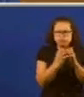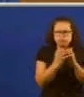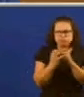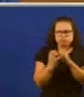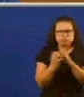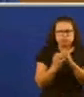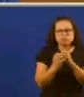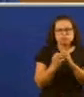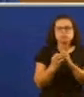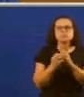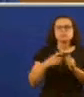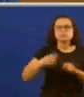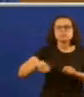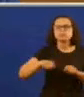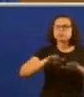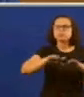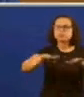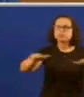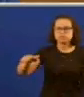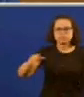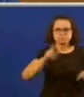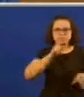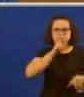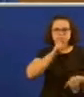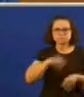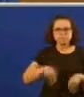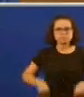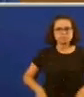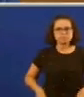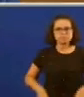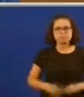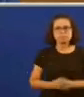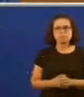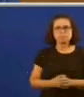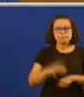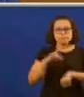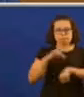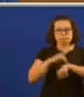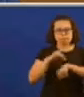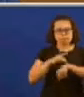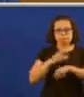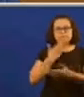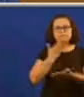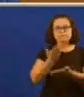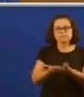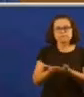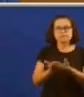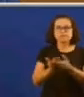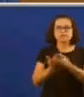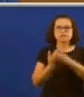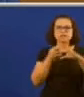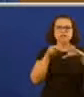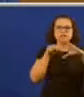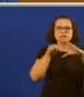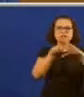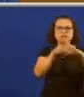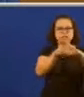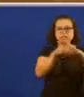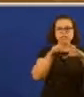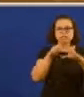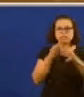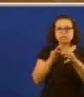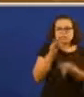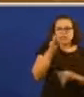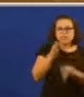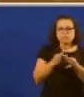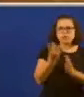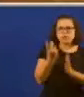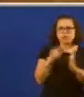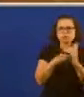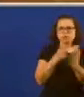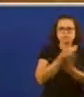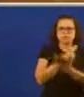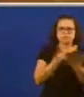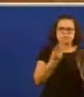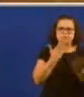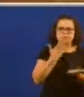Silencio, por favor. A súa médica solicita unha resonancia magnética en setembro de 2016.